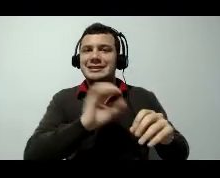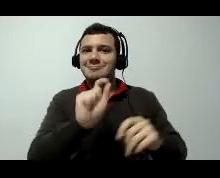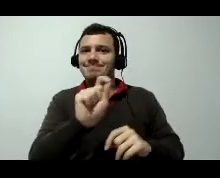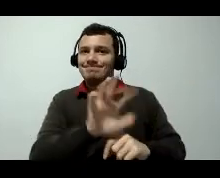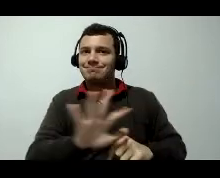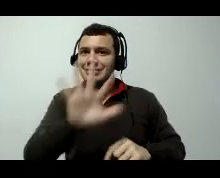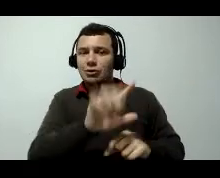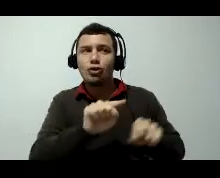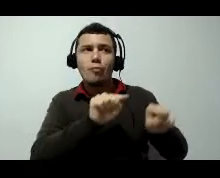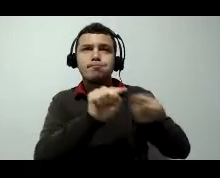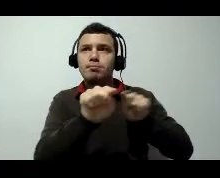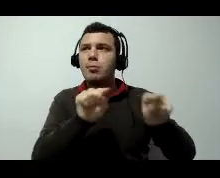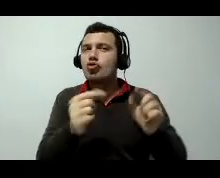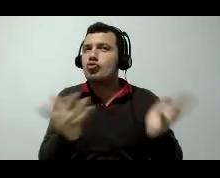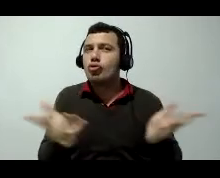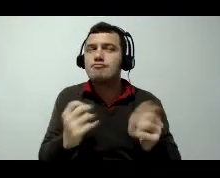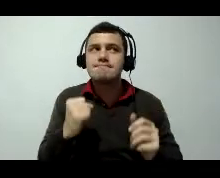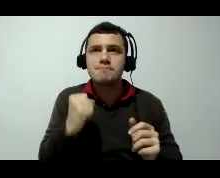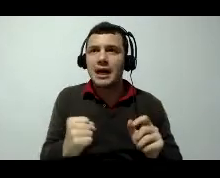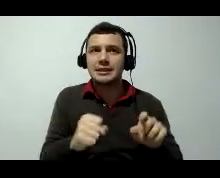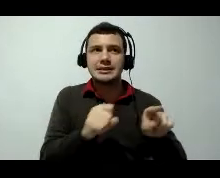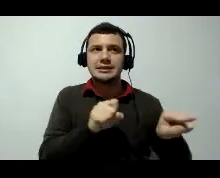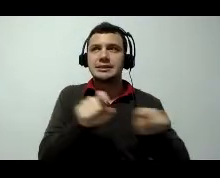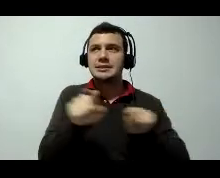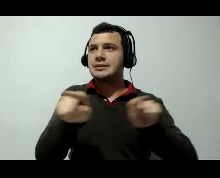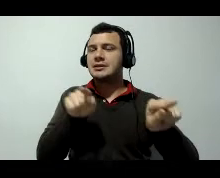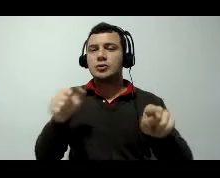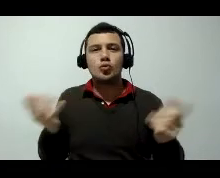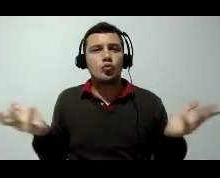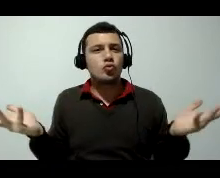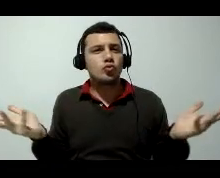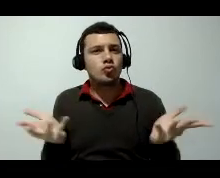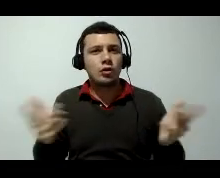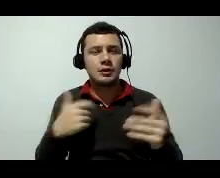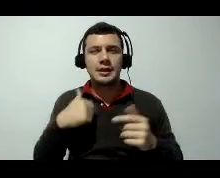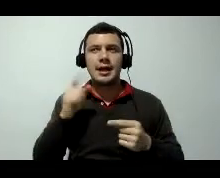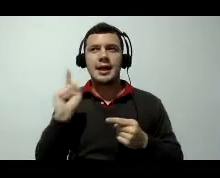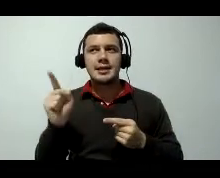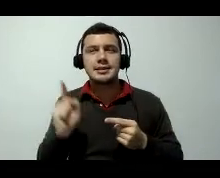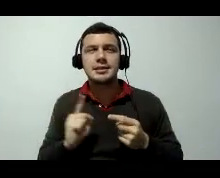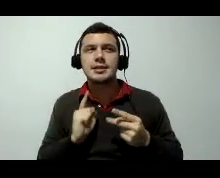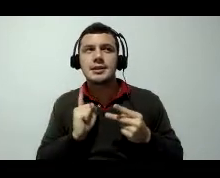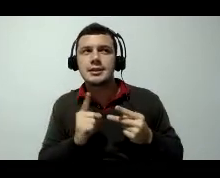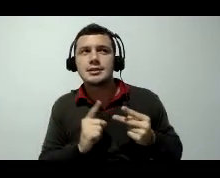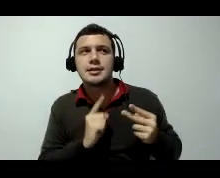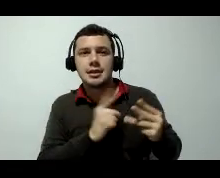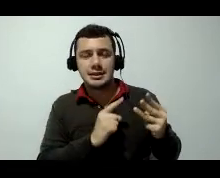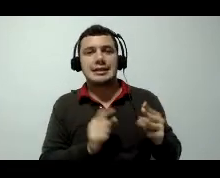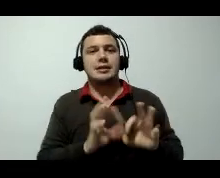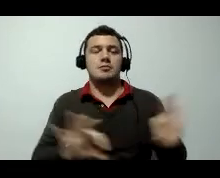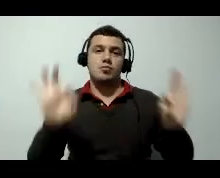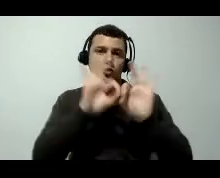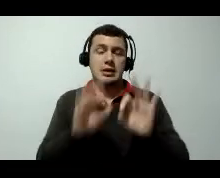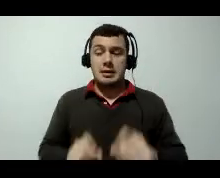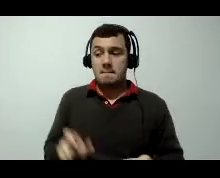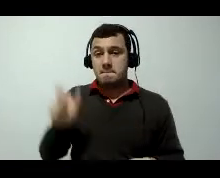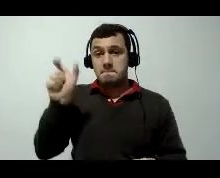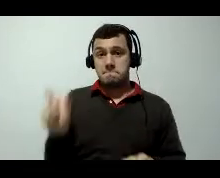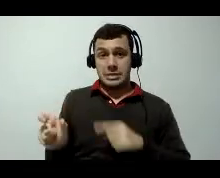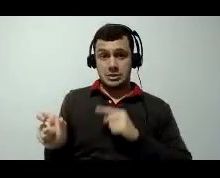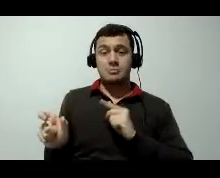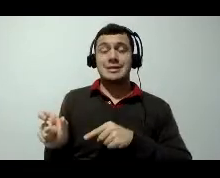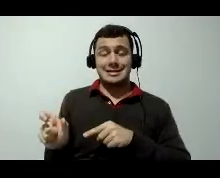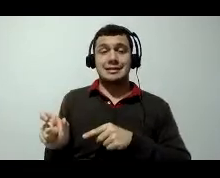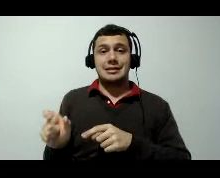de atención o esos primeros lugares a donde me va a llegar, a donde me van a llegar esos pacientes positivos o confirmados